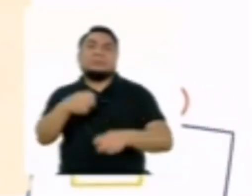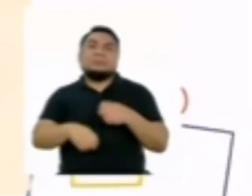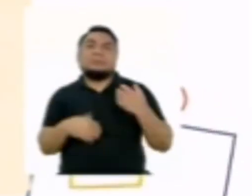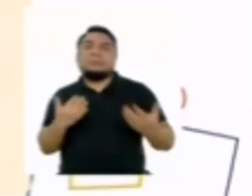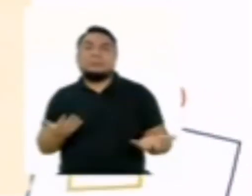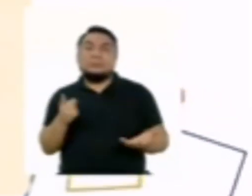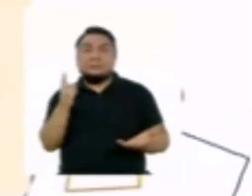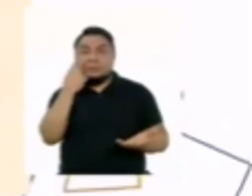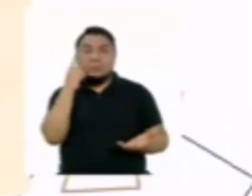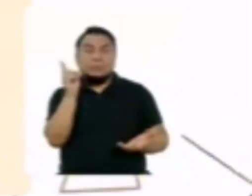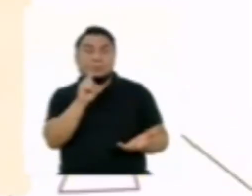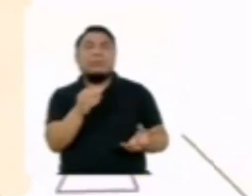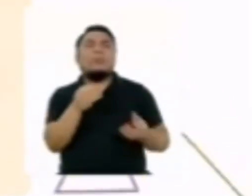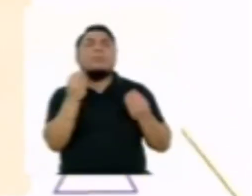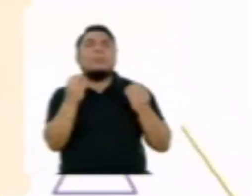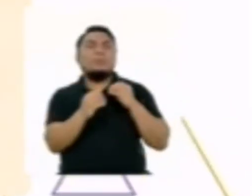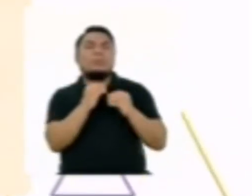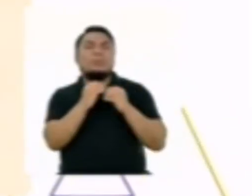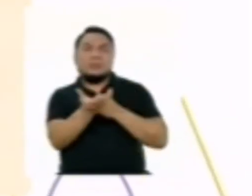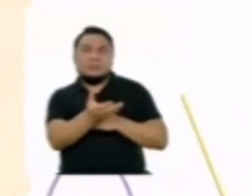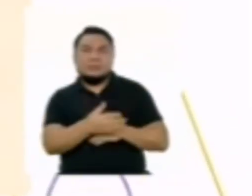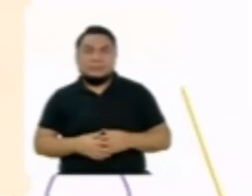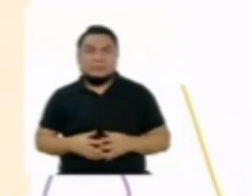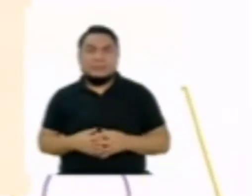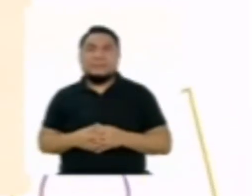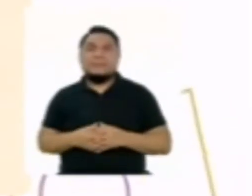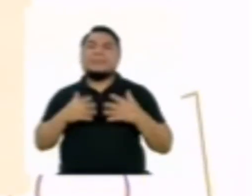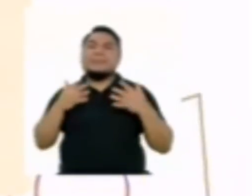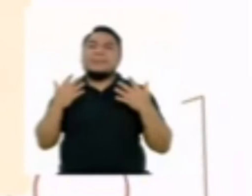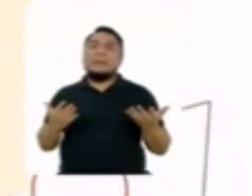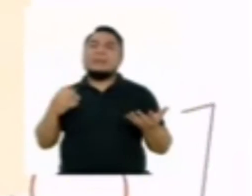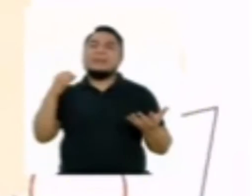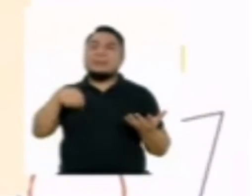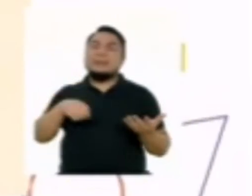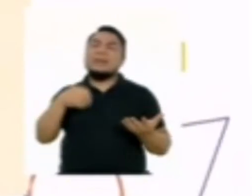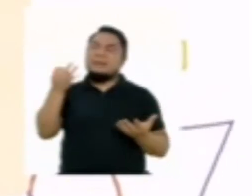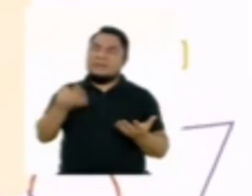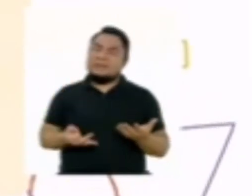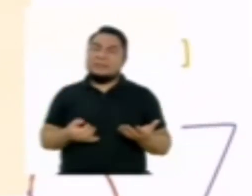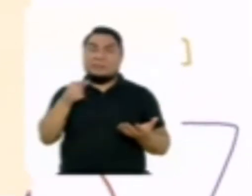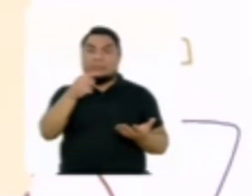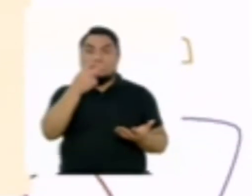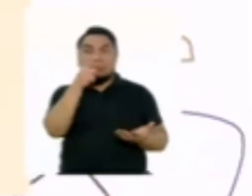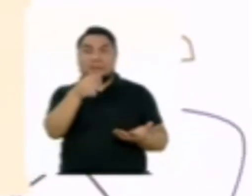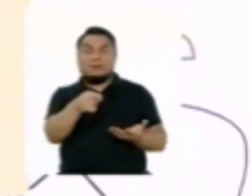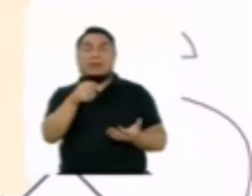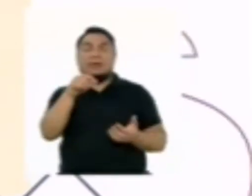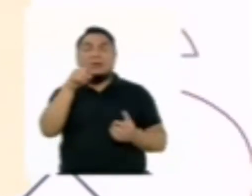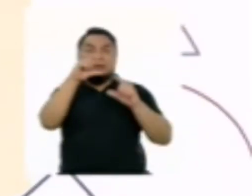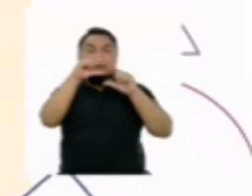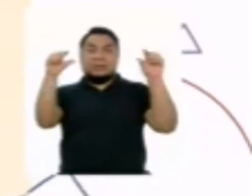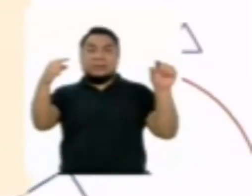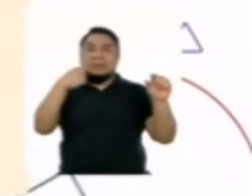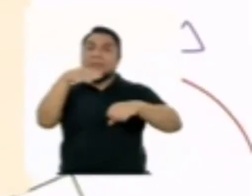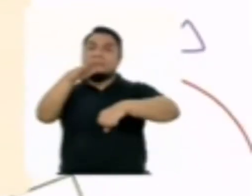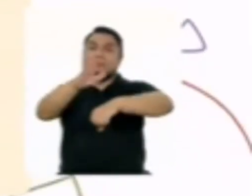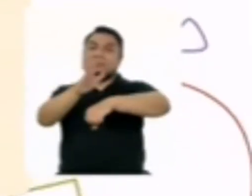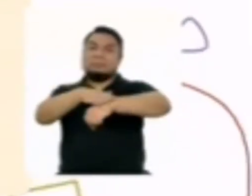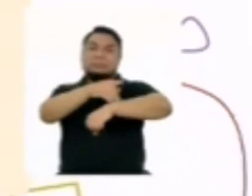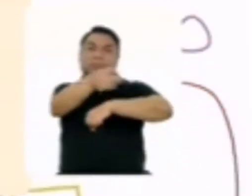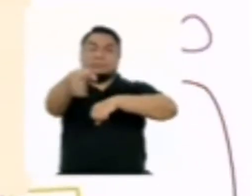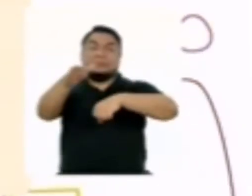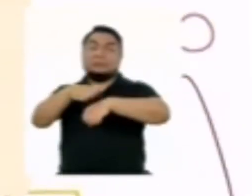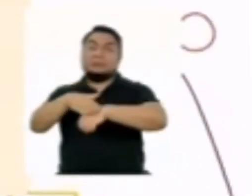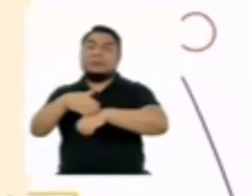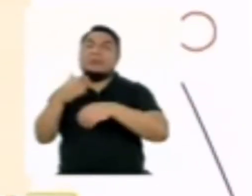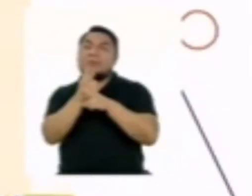Sin conocerlos, ¿cómo los resolvemos? Bueno, sí, es verdad. Veo que el artículo hace una llamada de atención